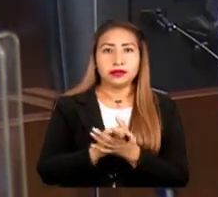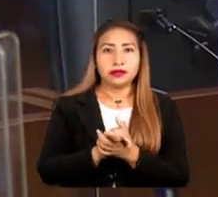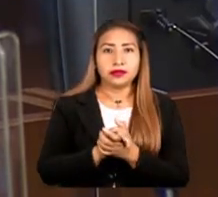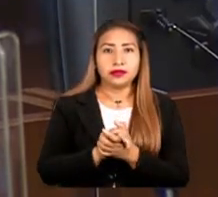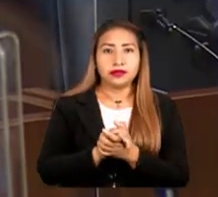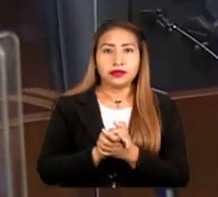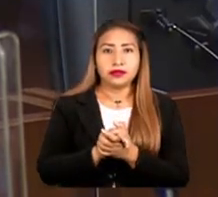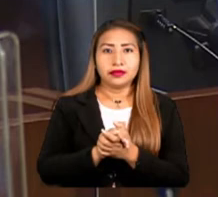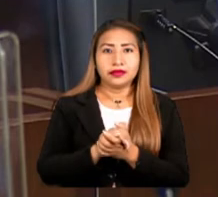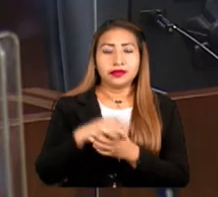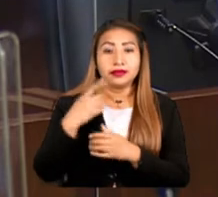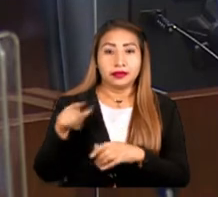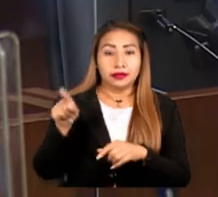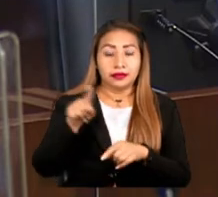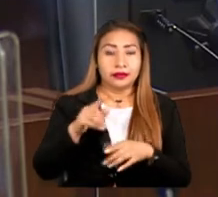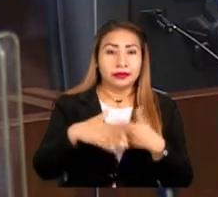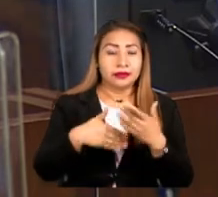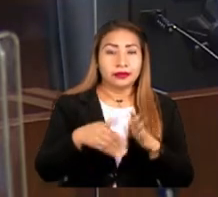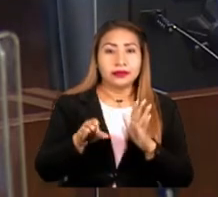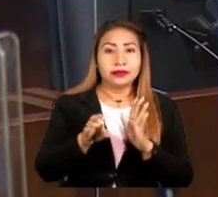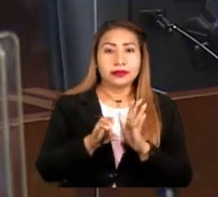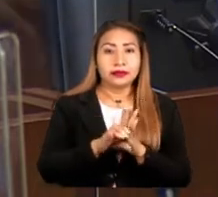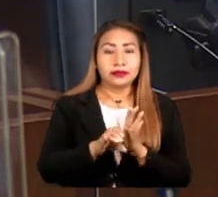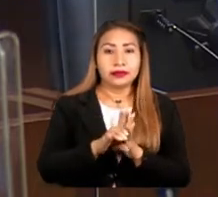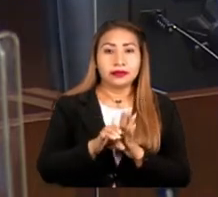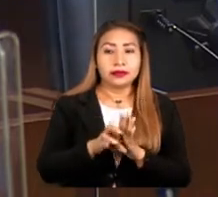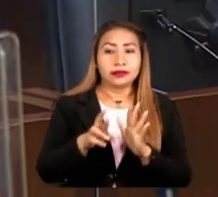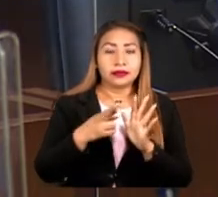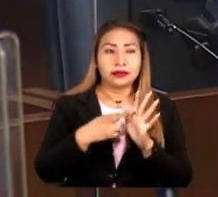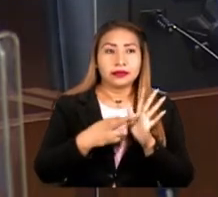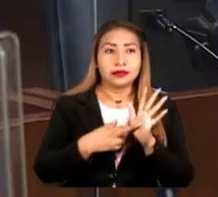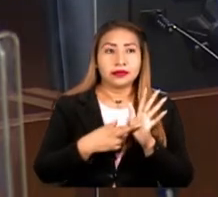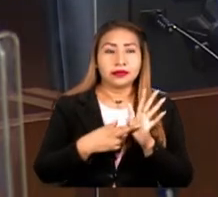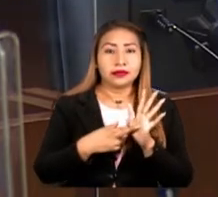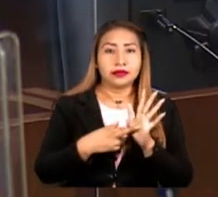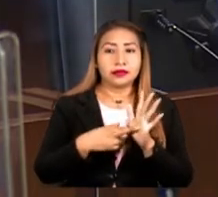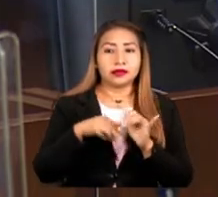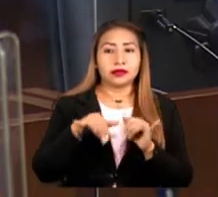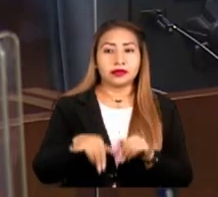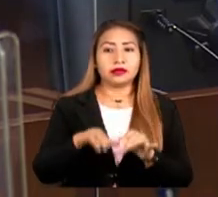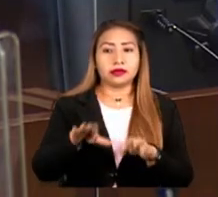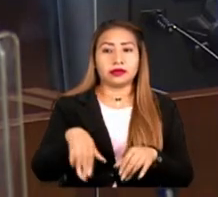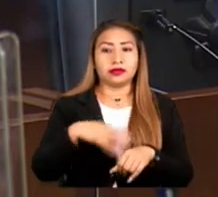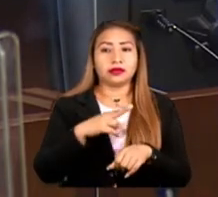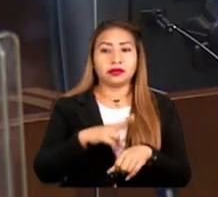con la Constitución y el reglamento interno,